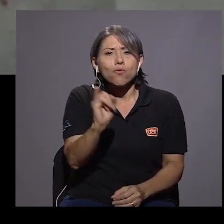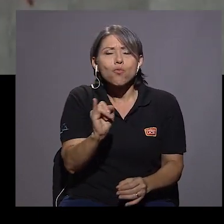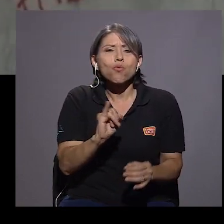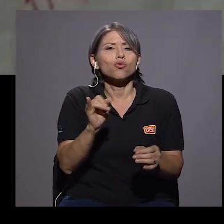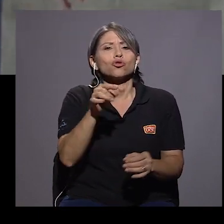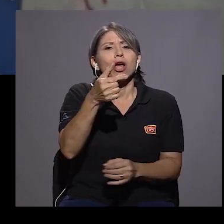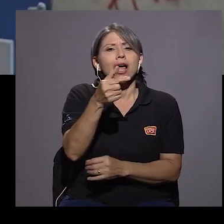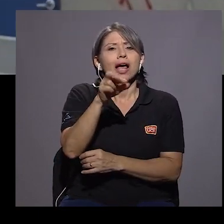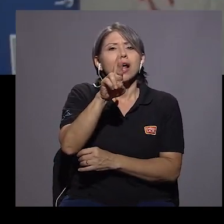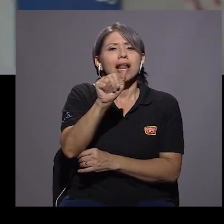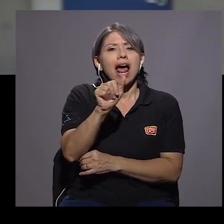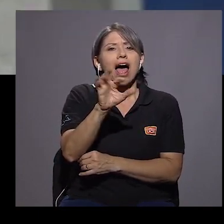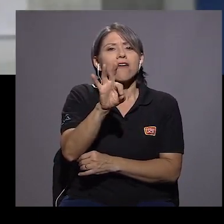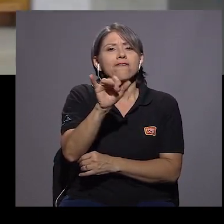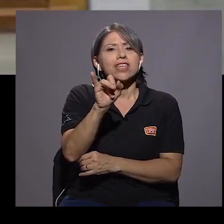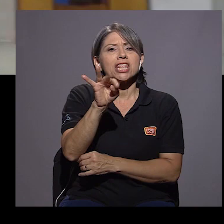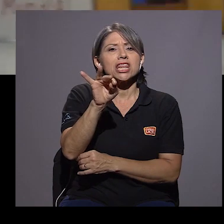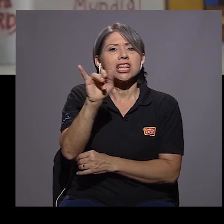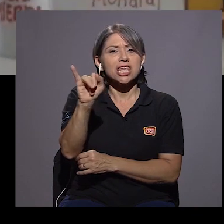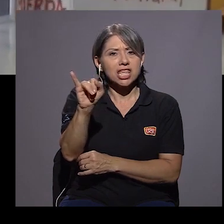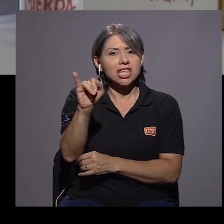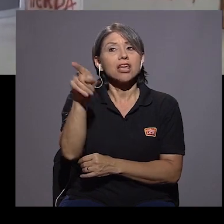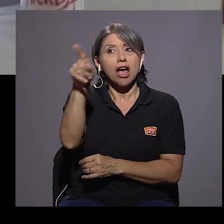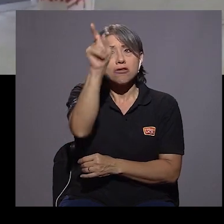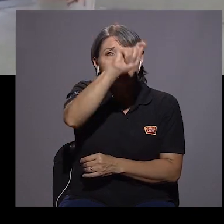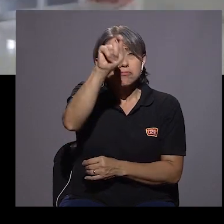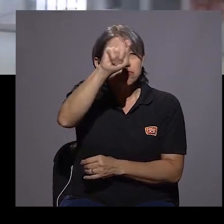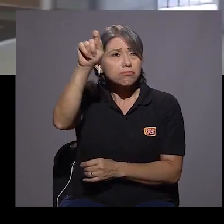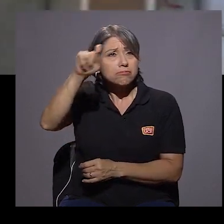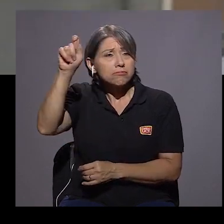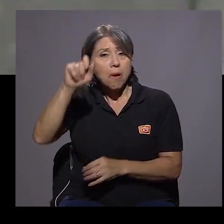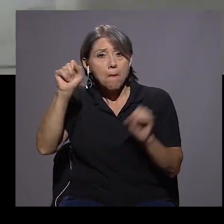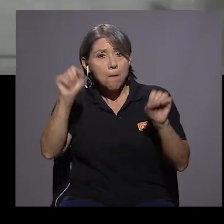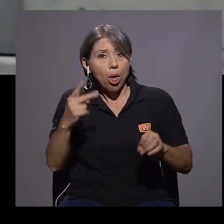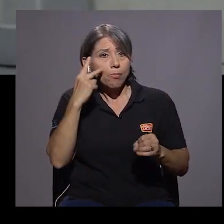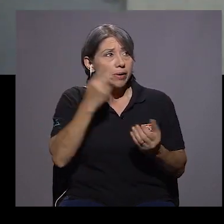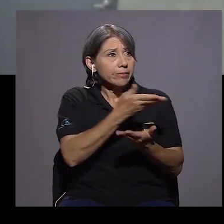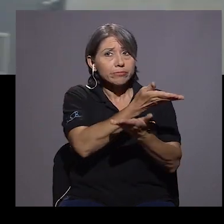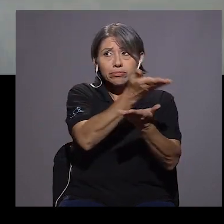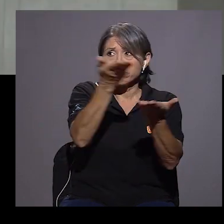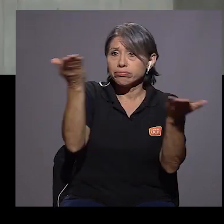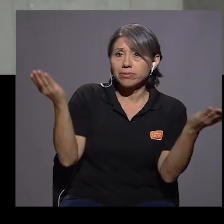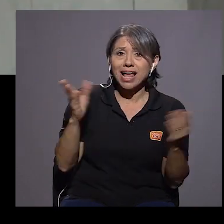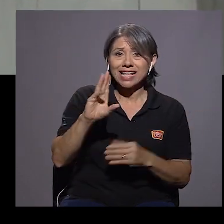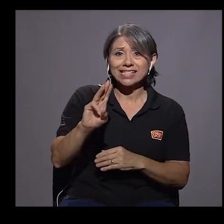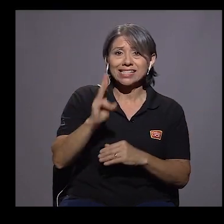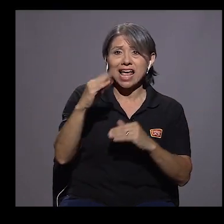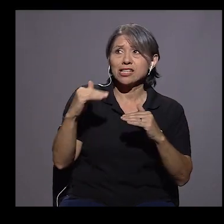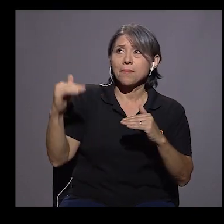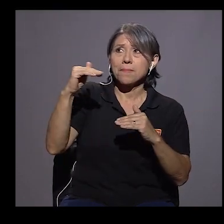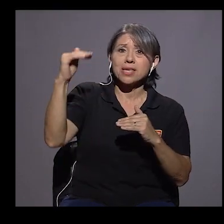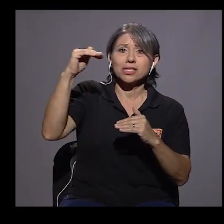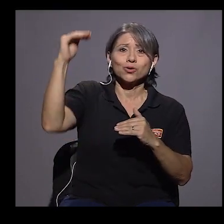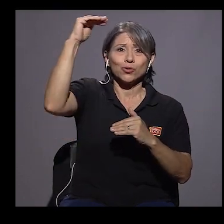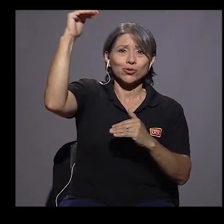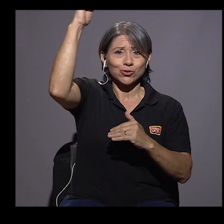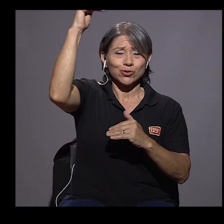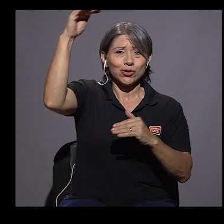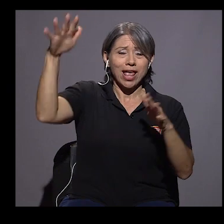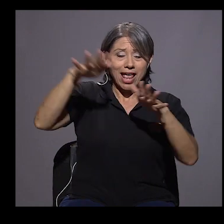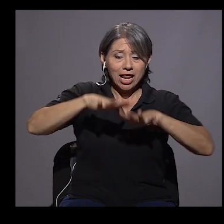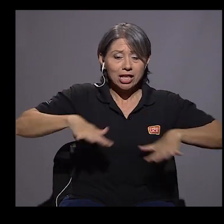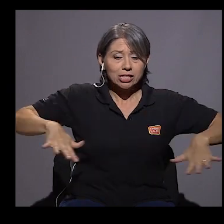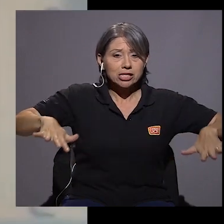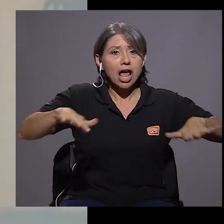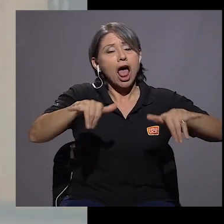dibujos, murales, graffiti, que es lo que podemos ver en todos estos, en los 6 pisos de